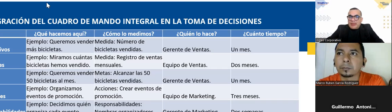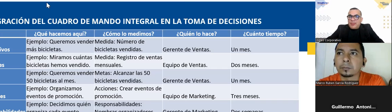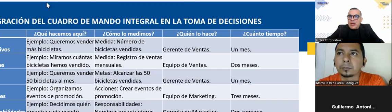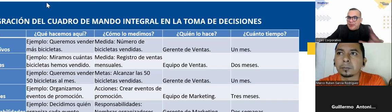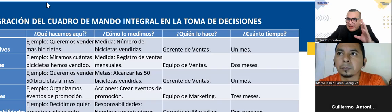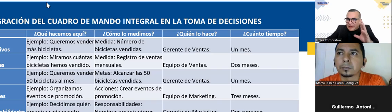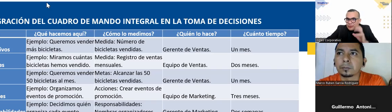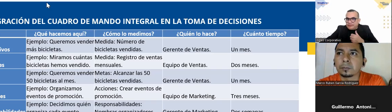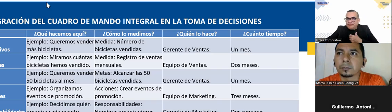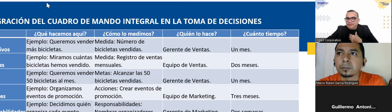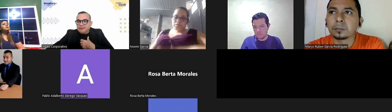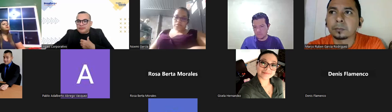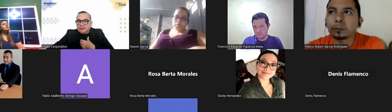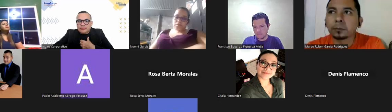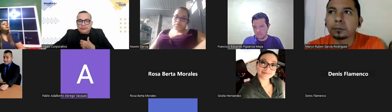Muy bien, hagamos el primer alto.